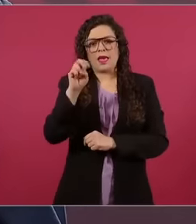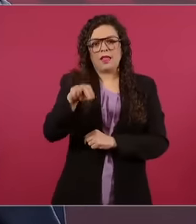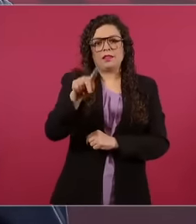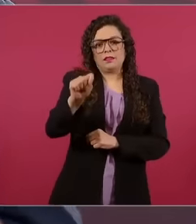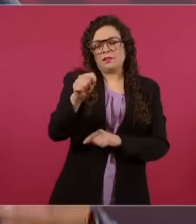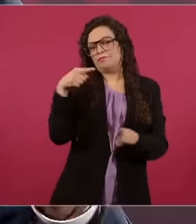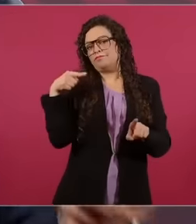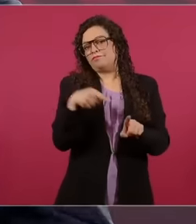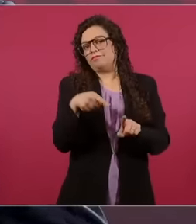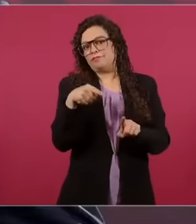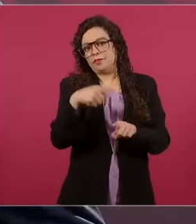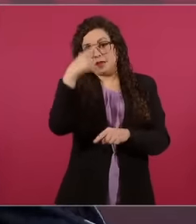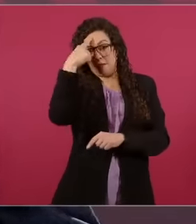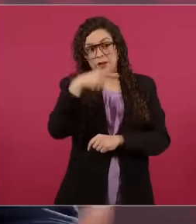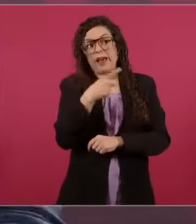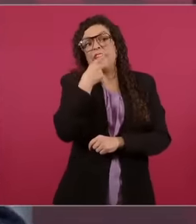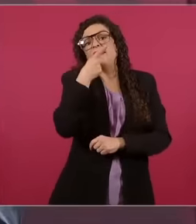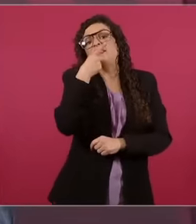Pero